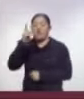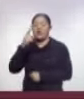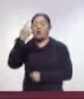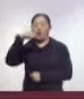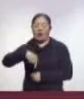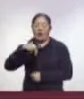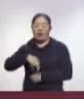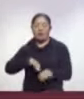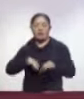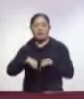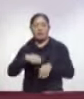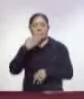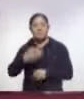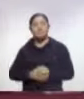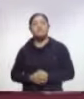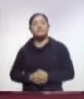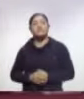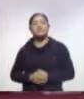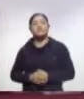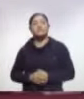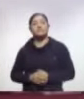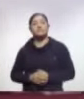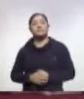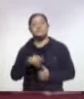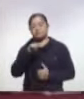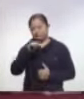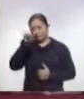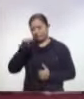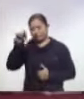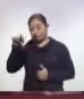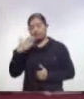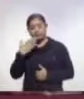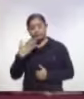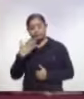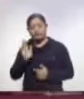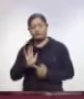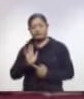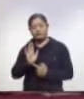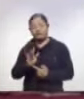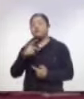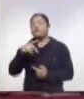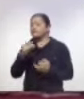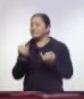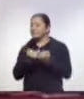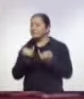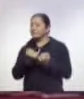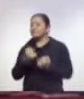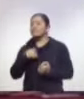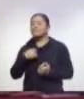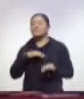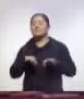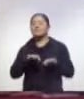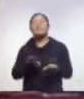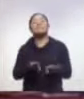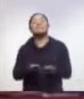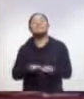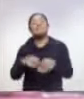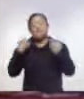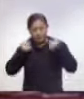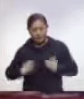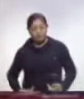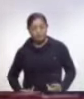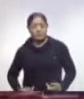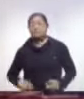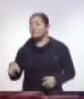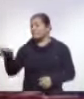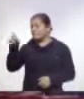Estado. Los números lo representan, pero no solo quedan los números, sino también tiene que ser en los hechos y que la ciudadanía o las